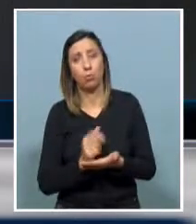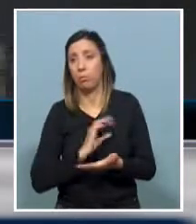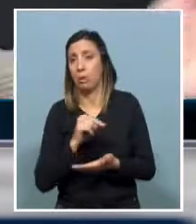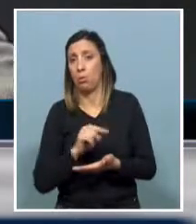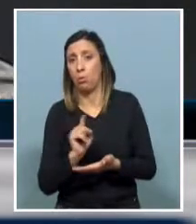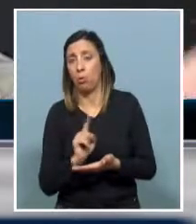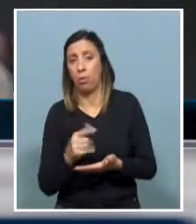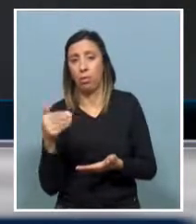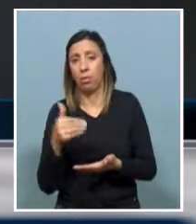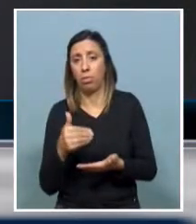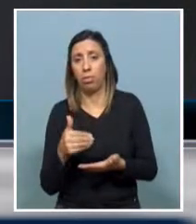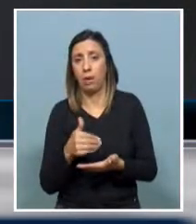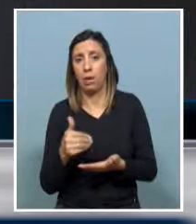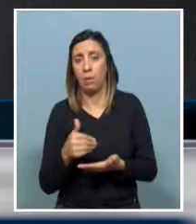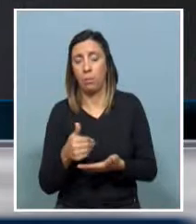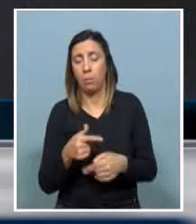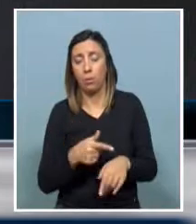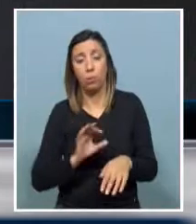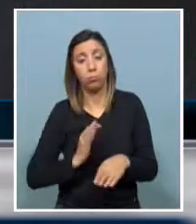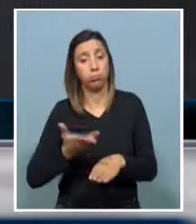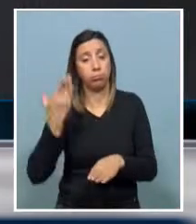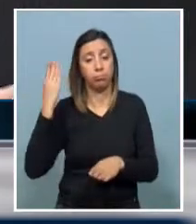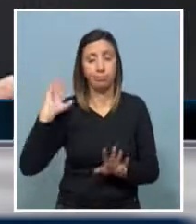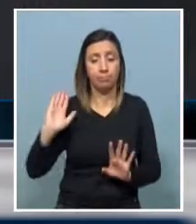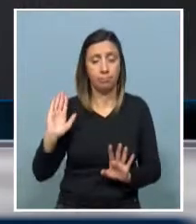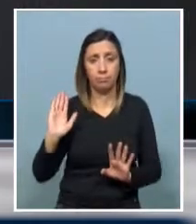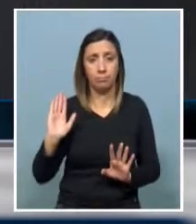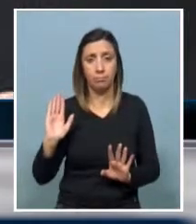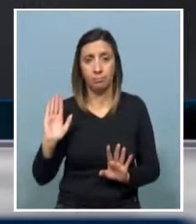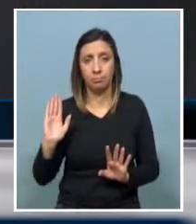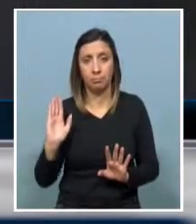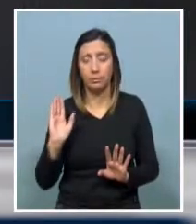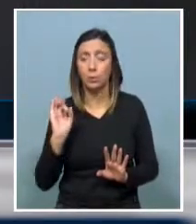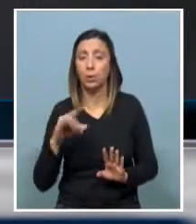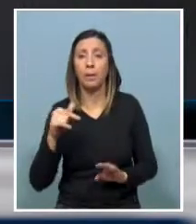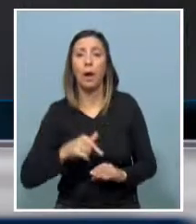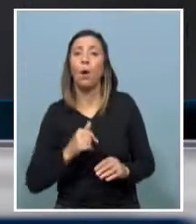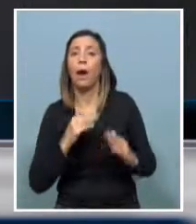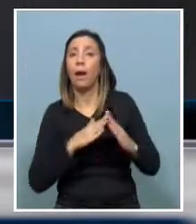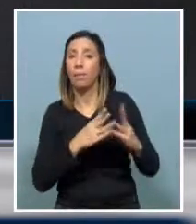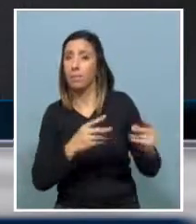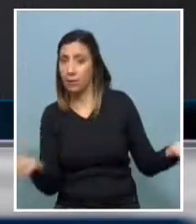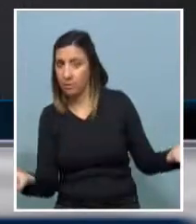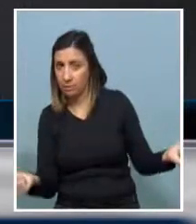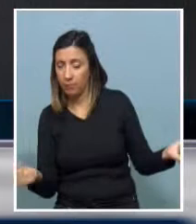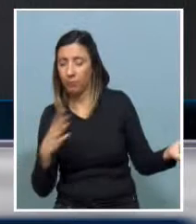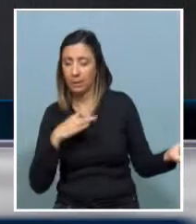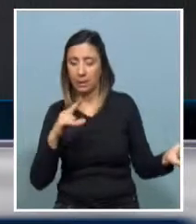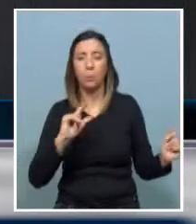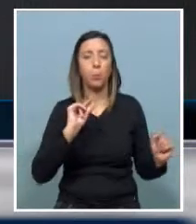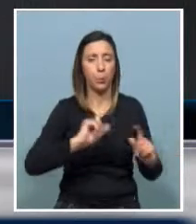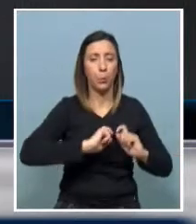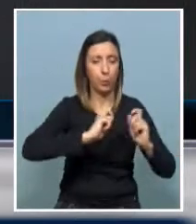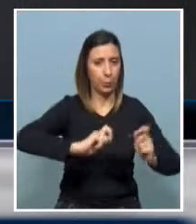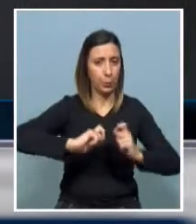periodo, sino que la demora fue ejecutada en el periodo anterior. No solamente se están terminando, las que se están terminando prontamente van